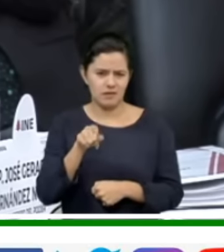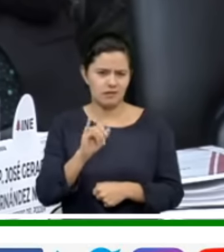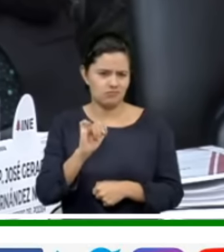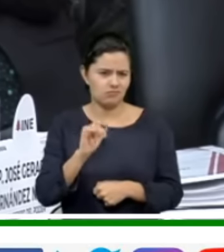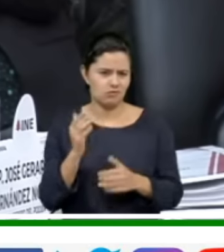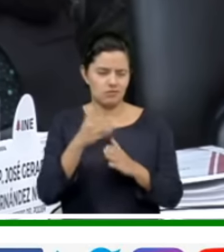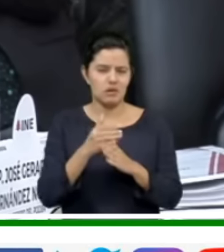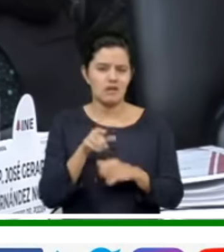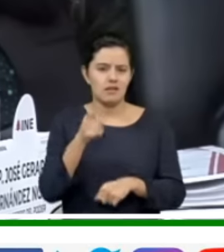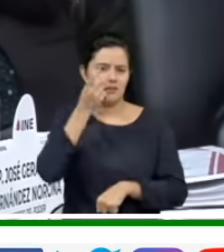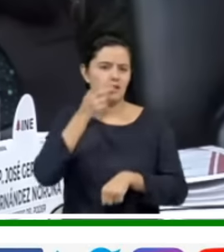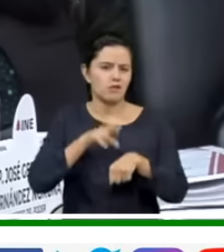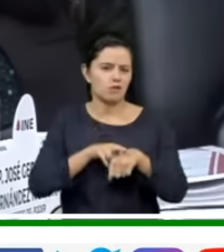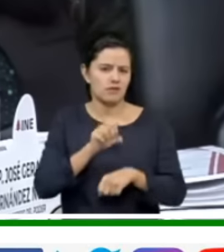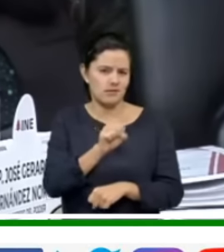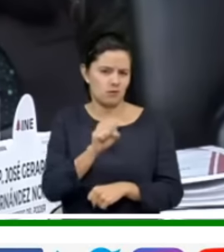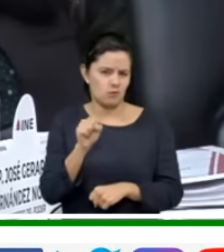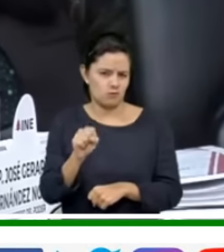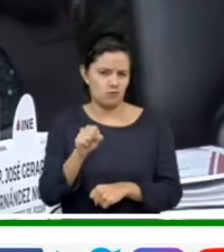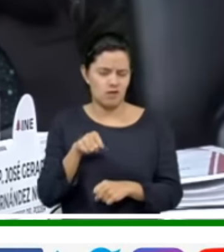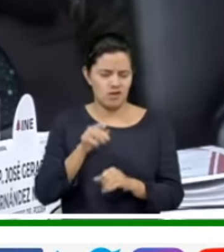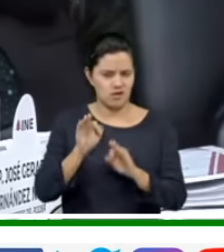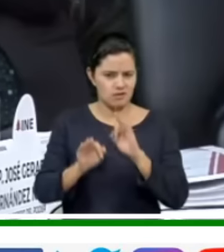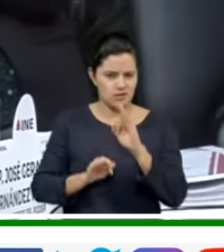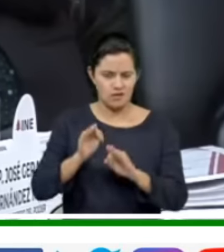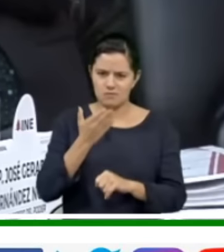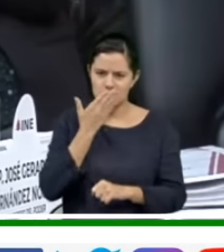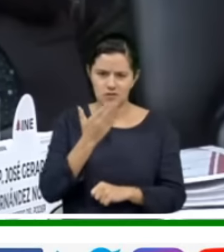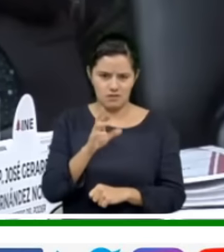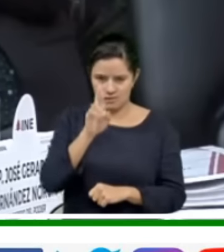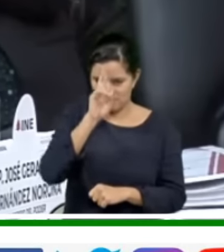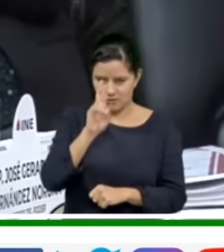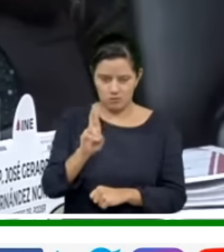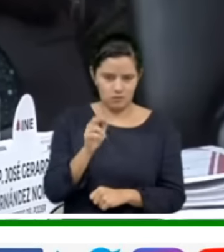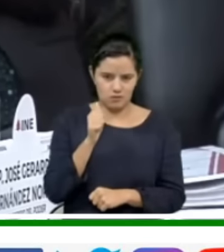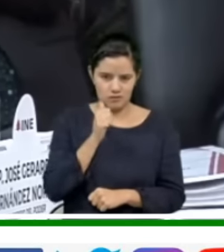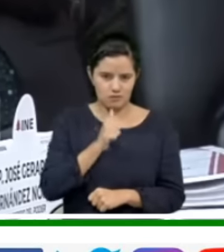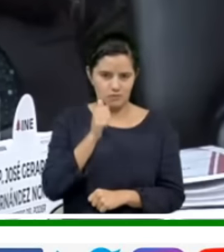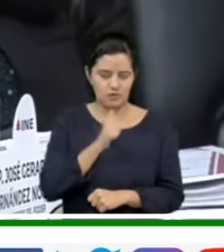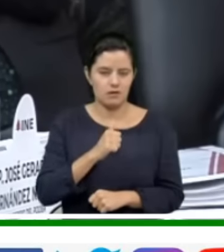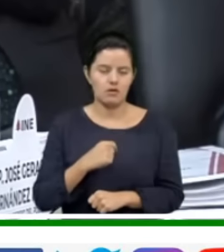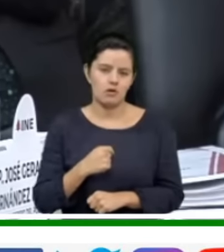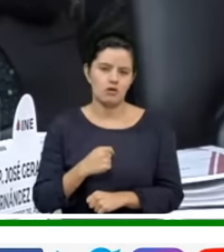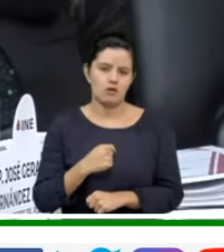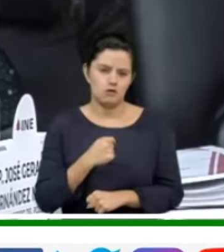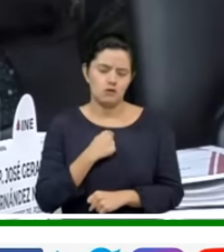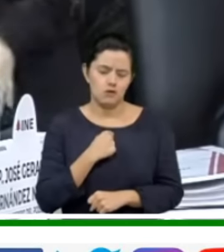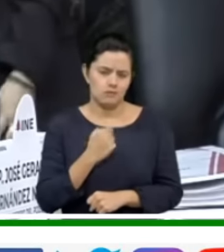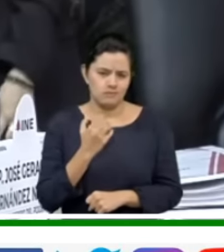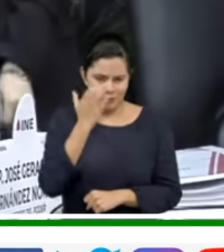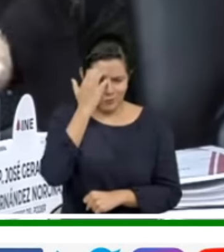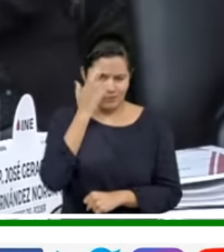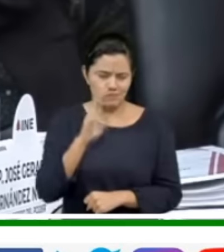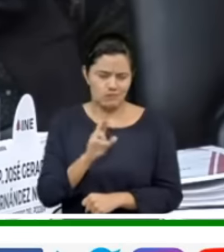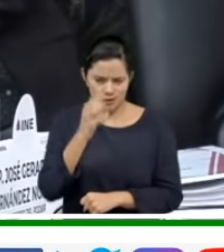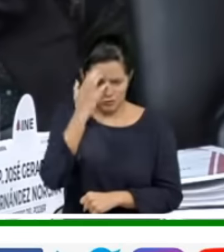director del seguro social le dio el trato adecuado y respetuoso que correspondía y yo reconozco que sumó a nuestro